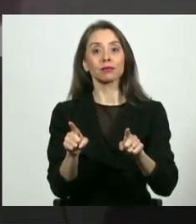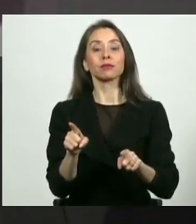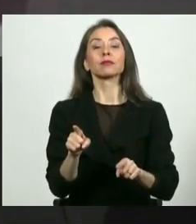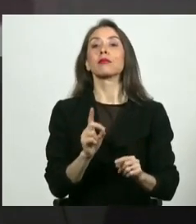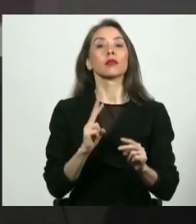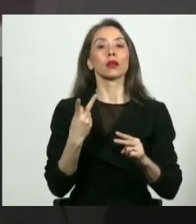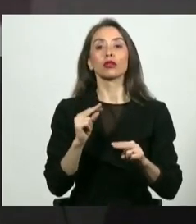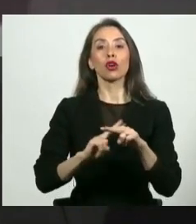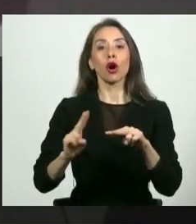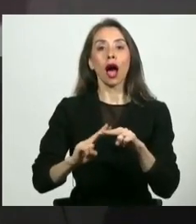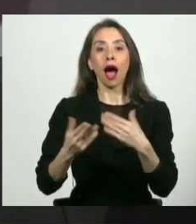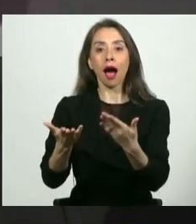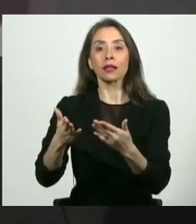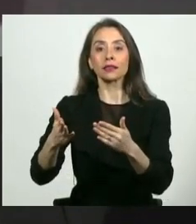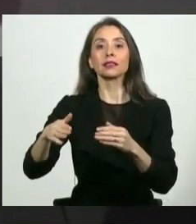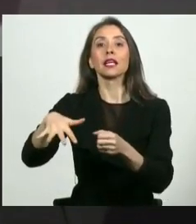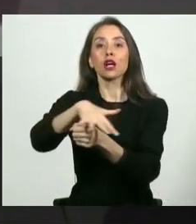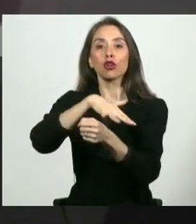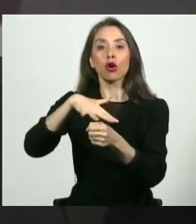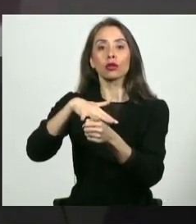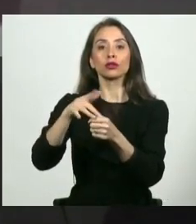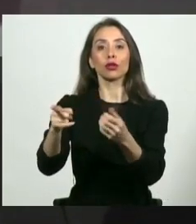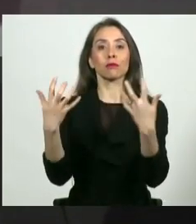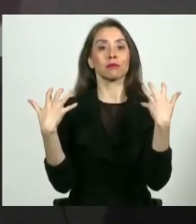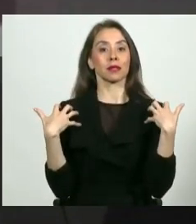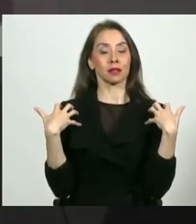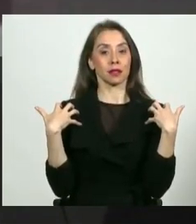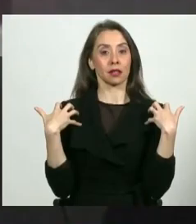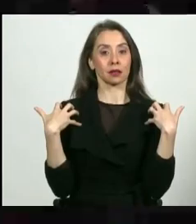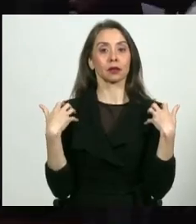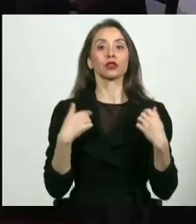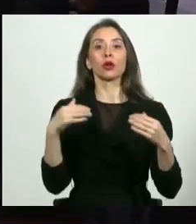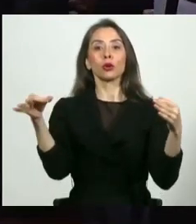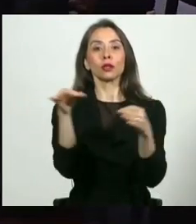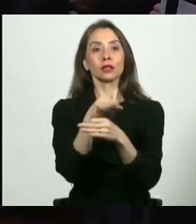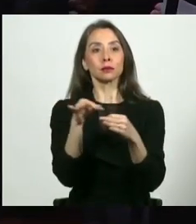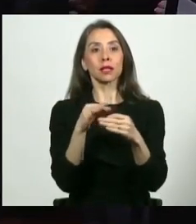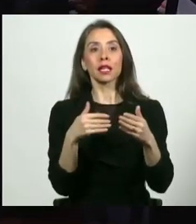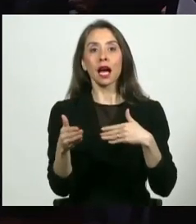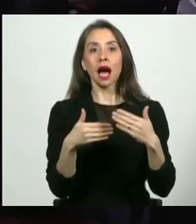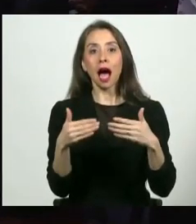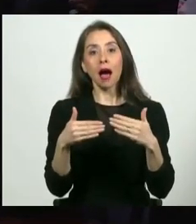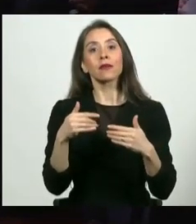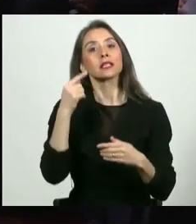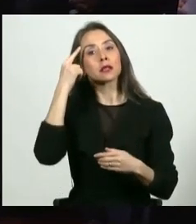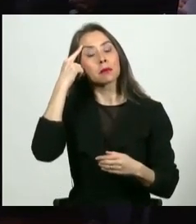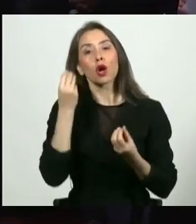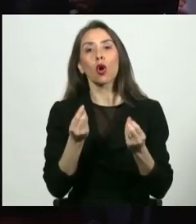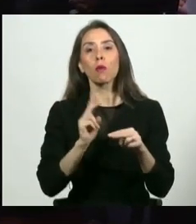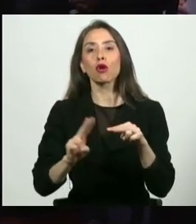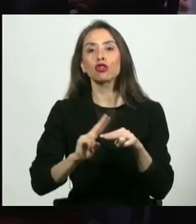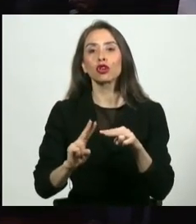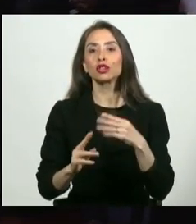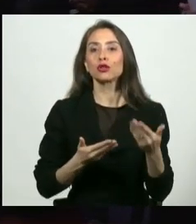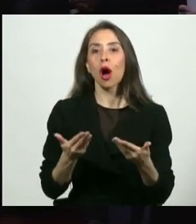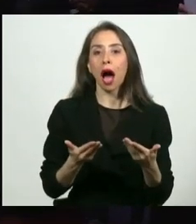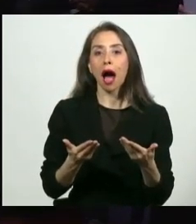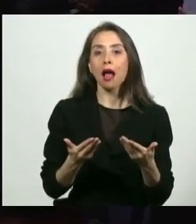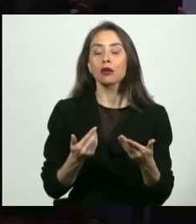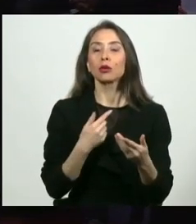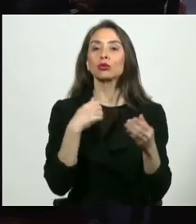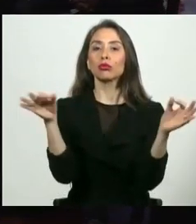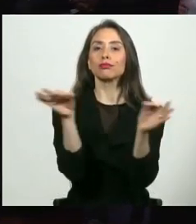hemos generado todas las condiciones para hacernos cargo de ello. Hice este preámbulo porque a veces se pierde, dice, ¿cómo no se ha hecho algo? Y quiero poner